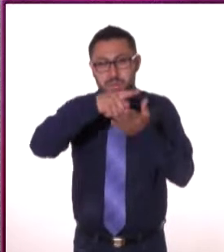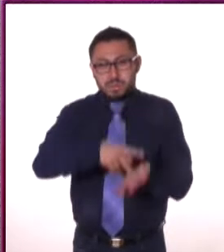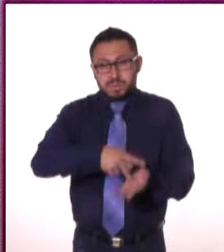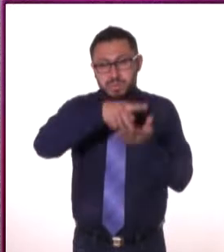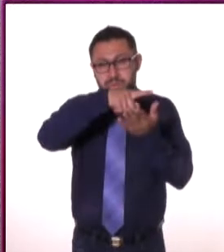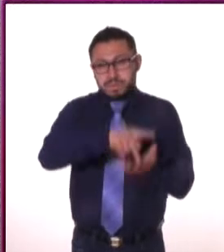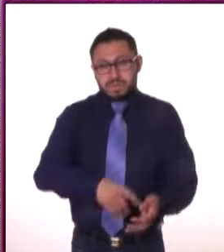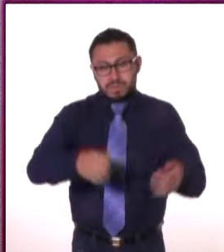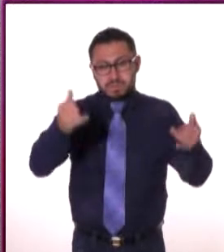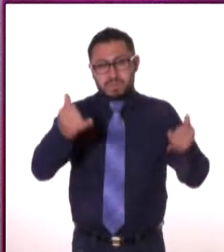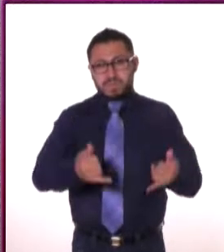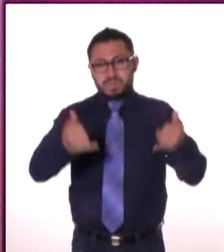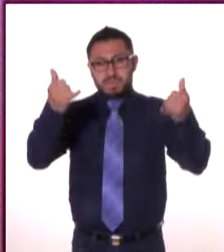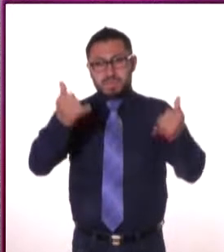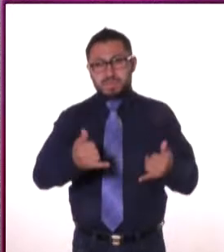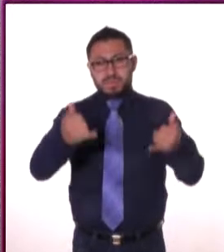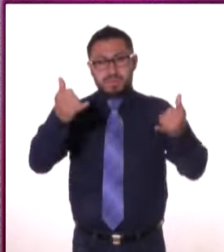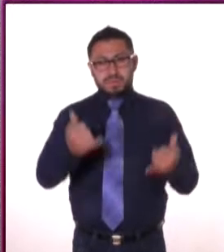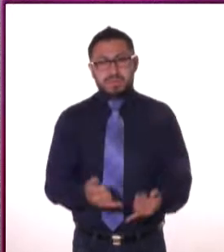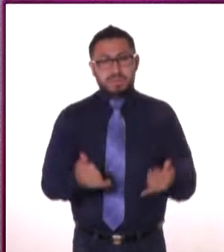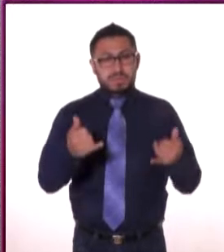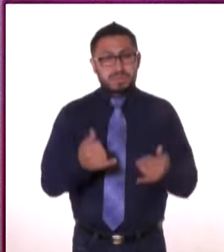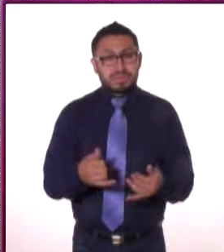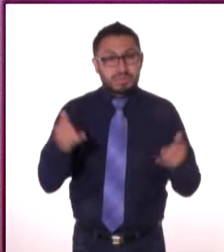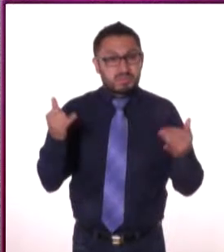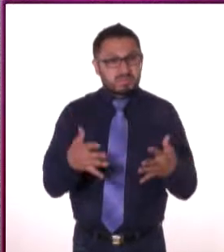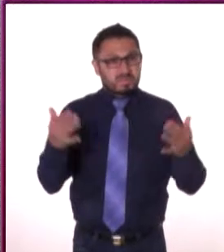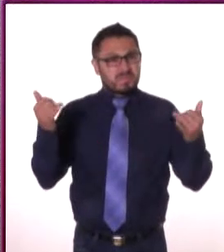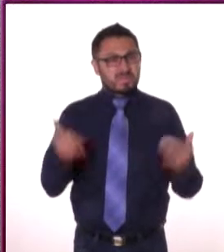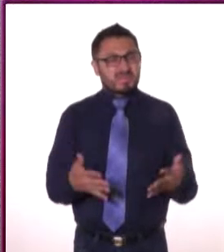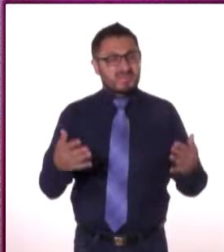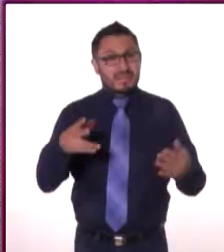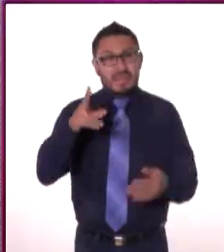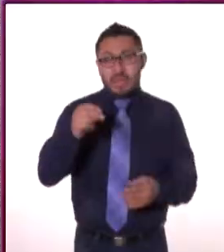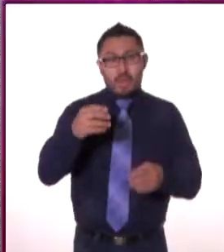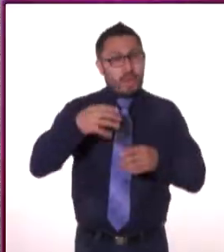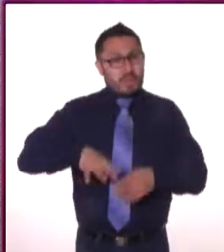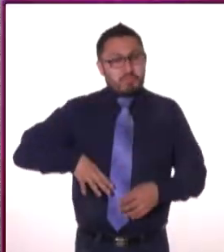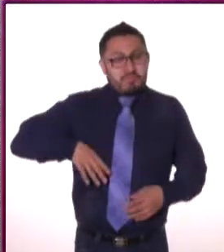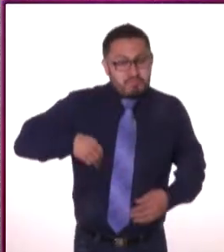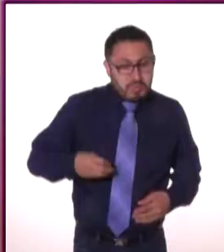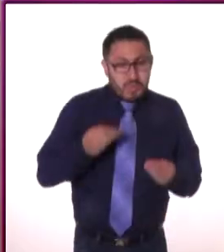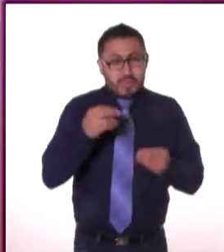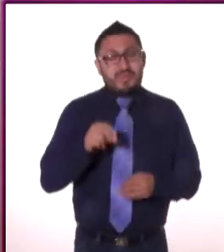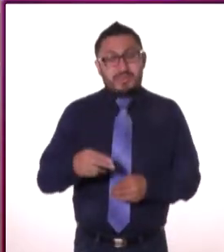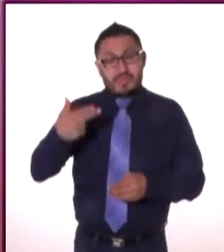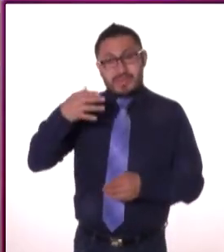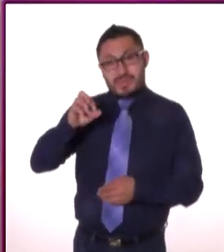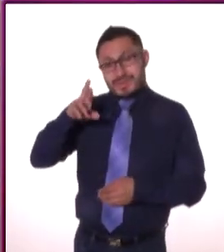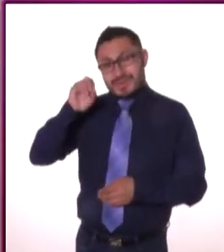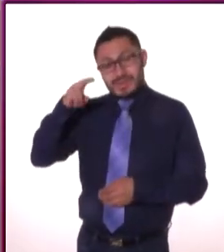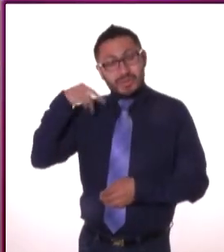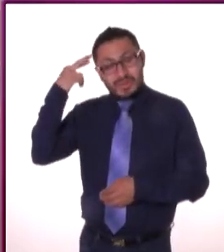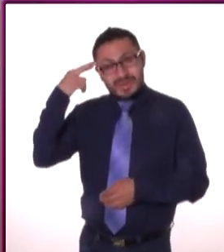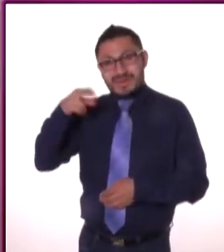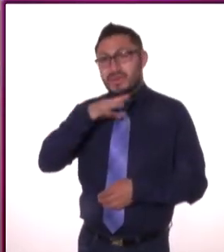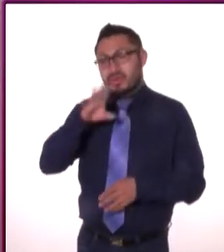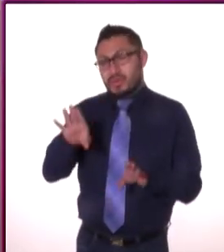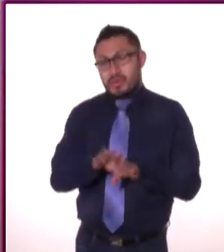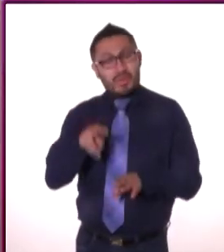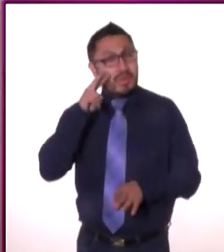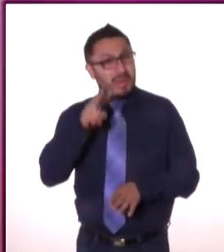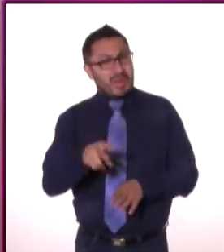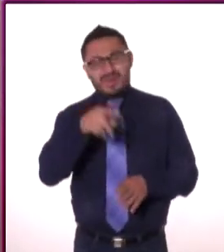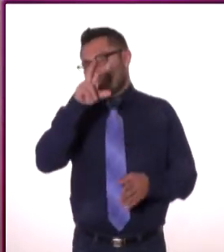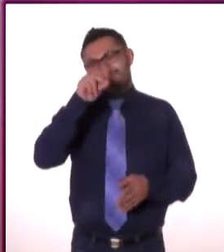grandes pesos sin realizar grandes esfuerzos. Claro. Entonces, Herón se muestra incrédulo y le pregunta